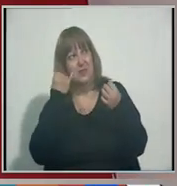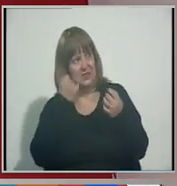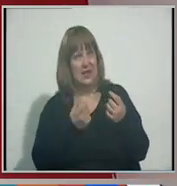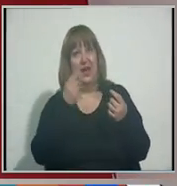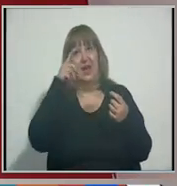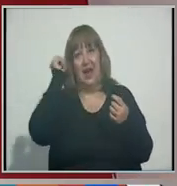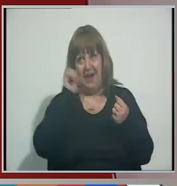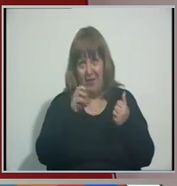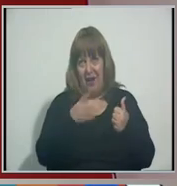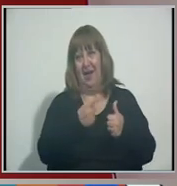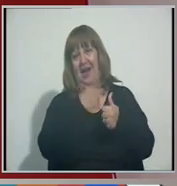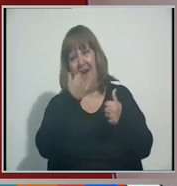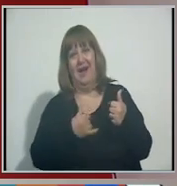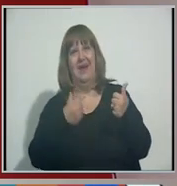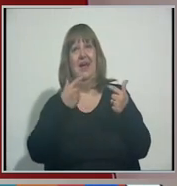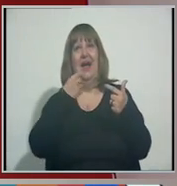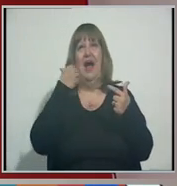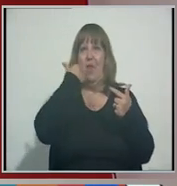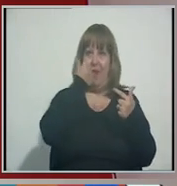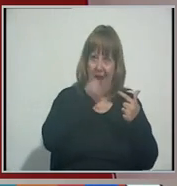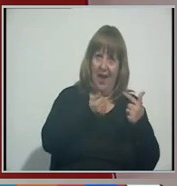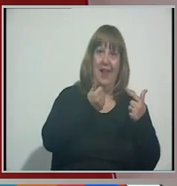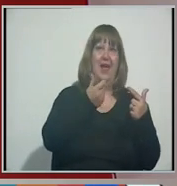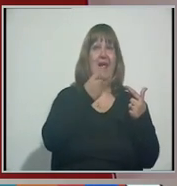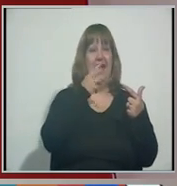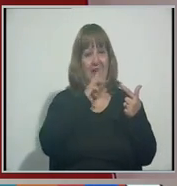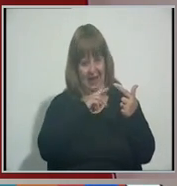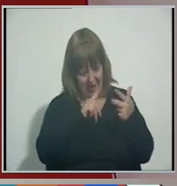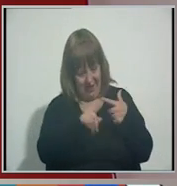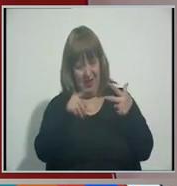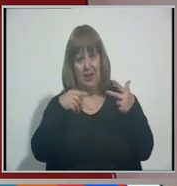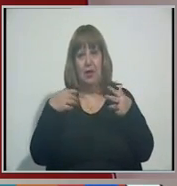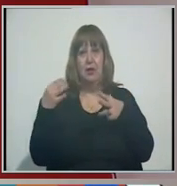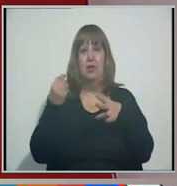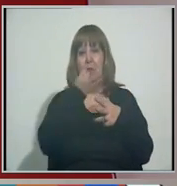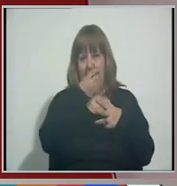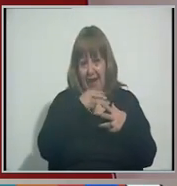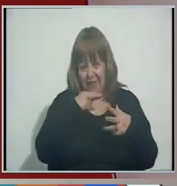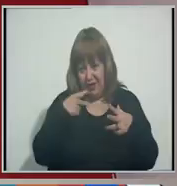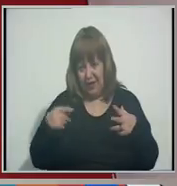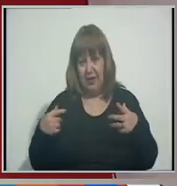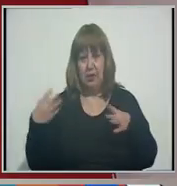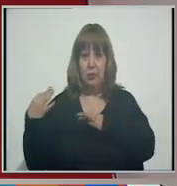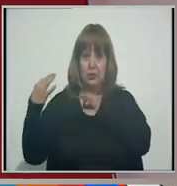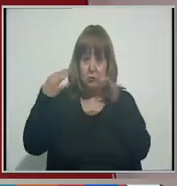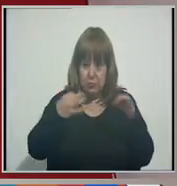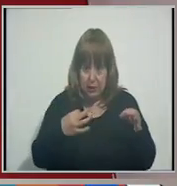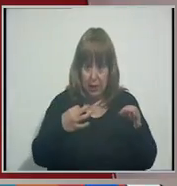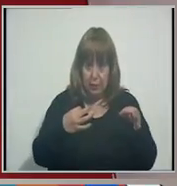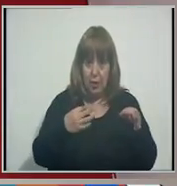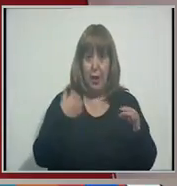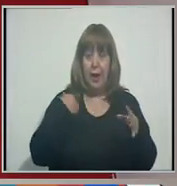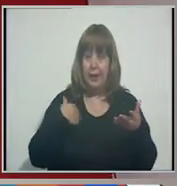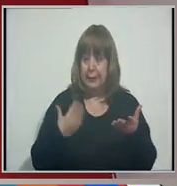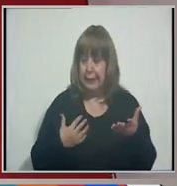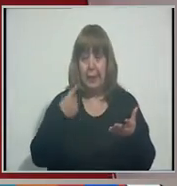carnaval, le vendimos el olor a la abuela, le vendimos todo. Y cuando llegamos, no era lo que yo había dejado en el 97, lo que habíamos dejado en